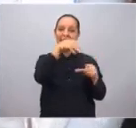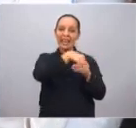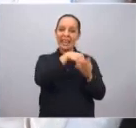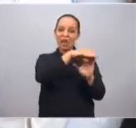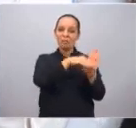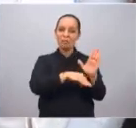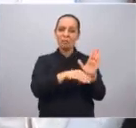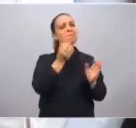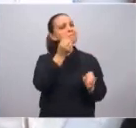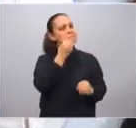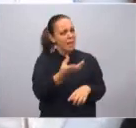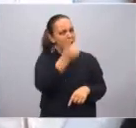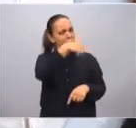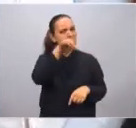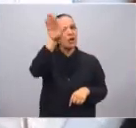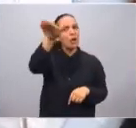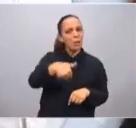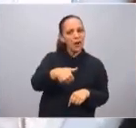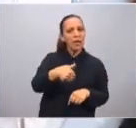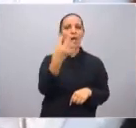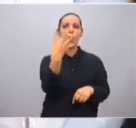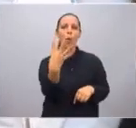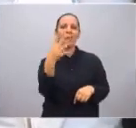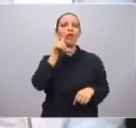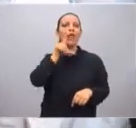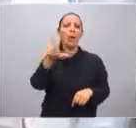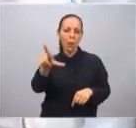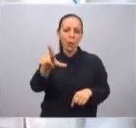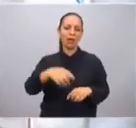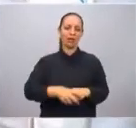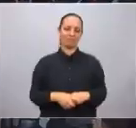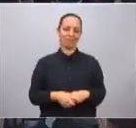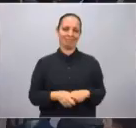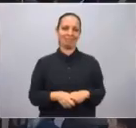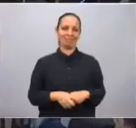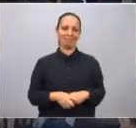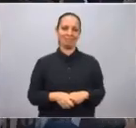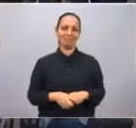¿Por qué no convocan el 4 de julio?